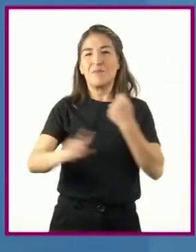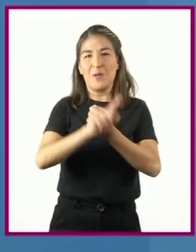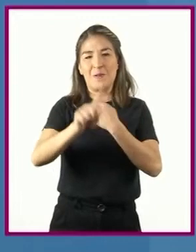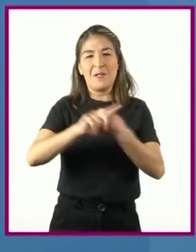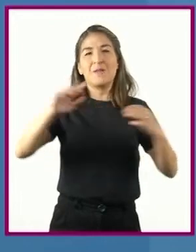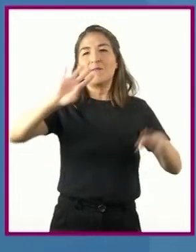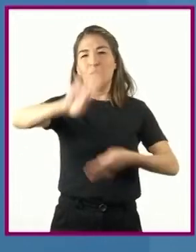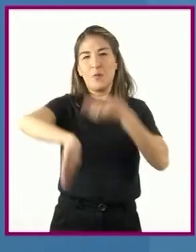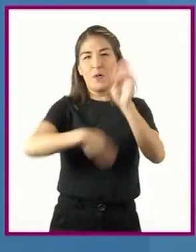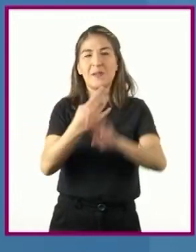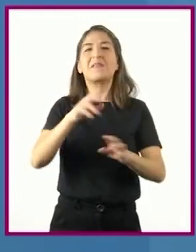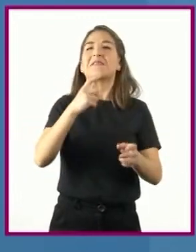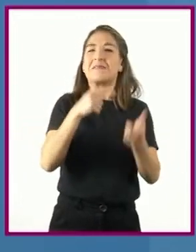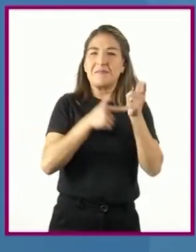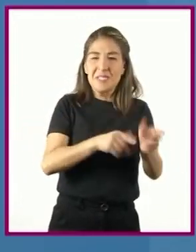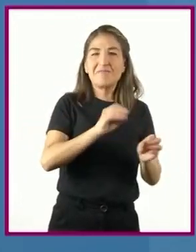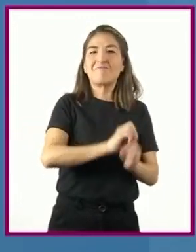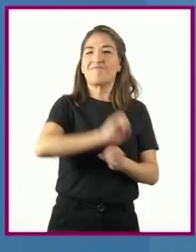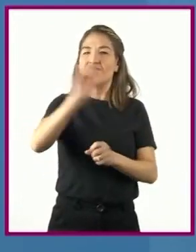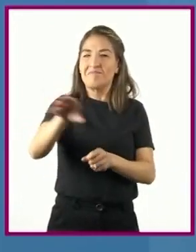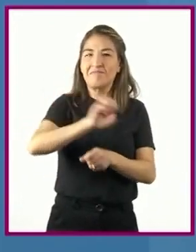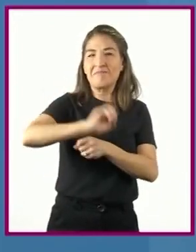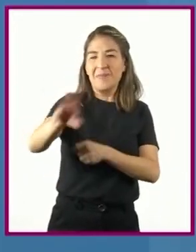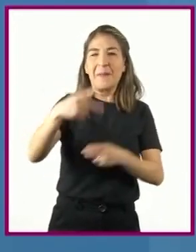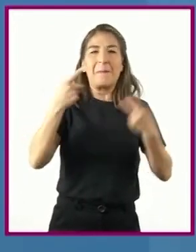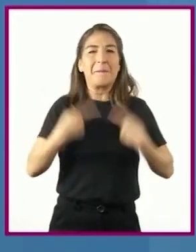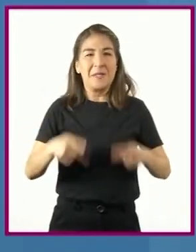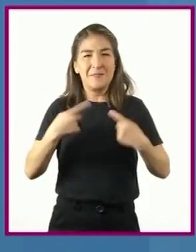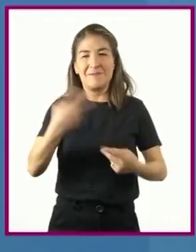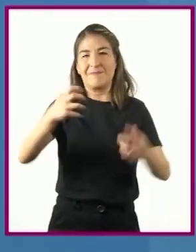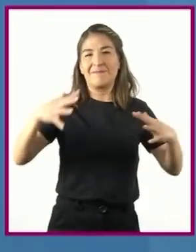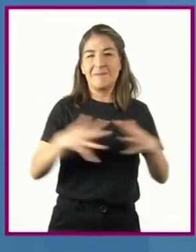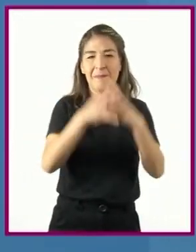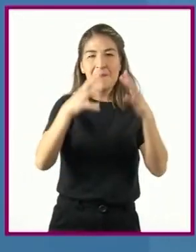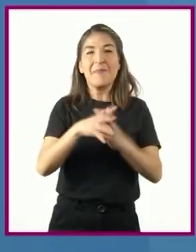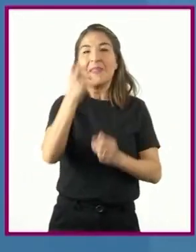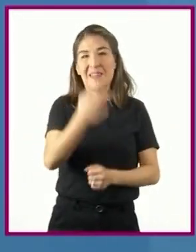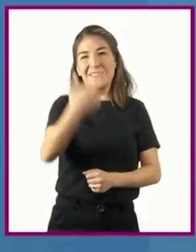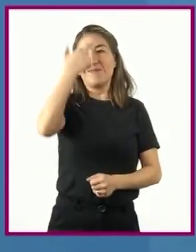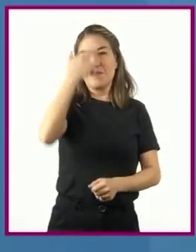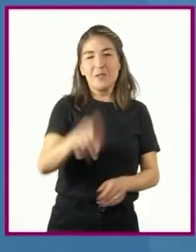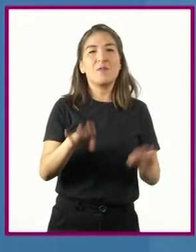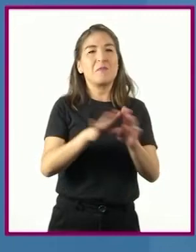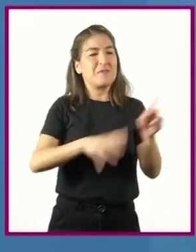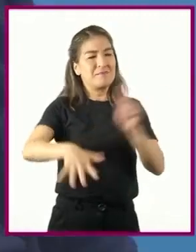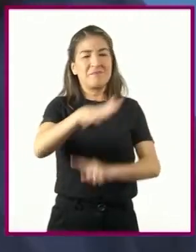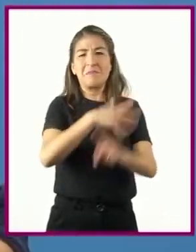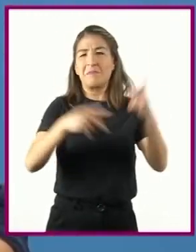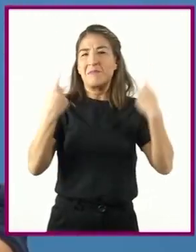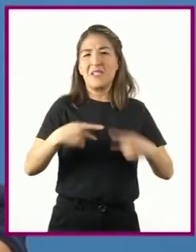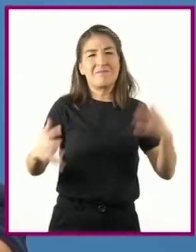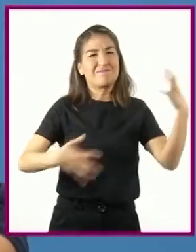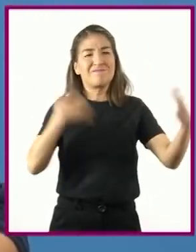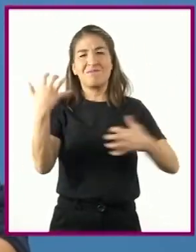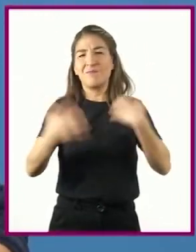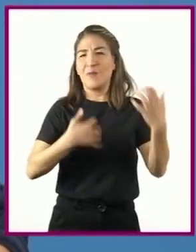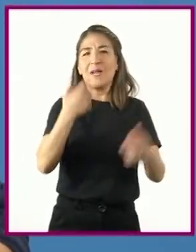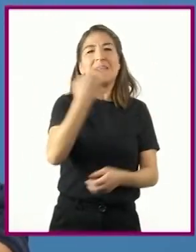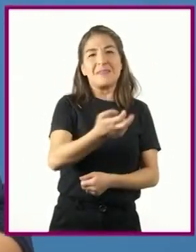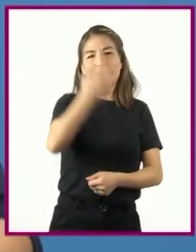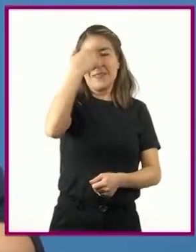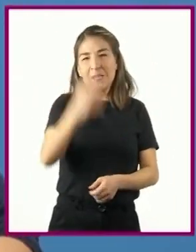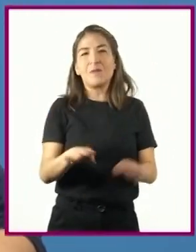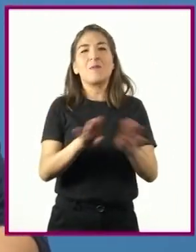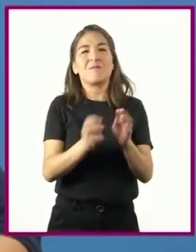siguió enviando tropas a los frentes de guerra, lo que provocó gran descontento y rebeliones que provocaron una